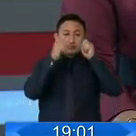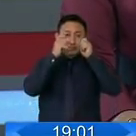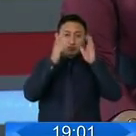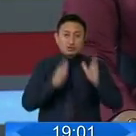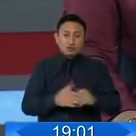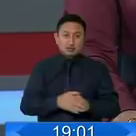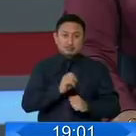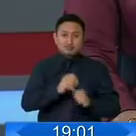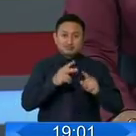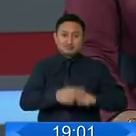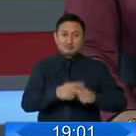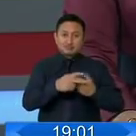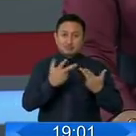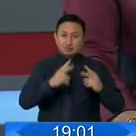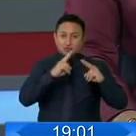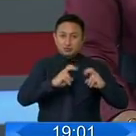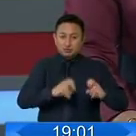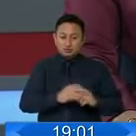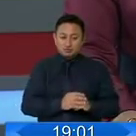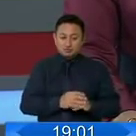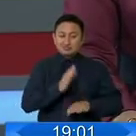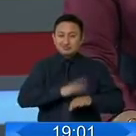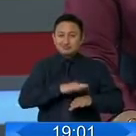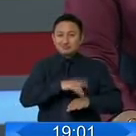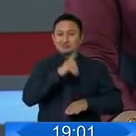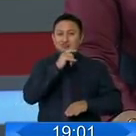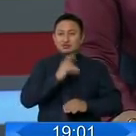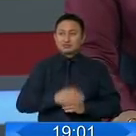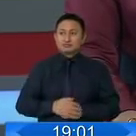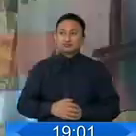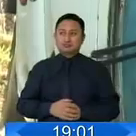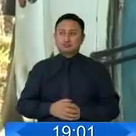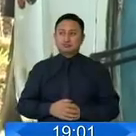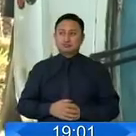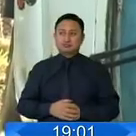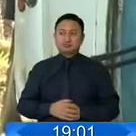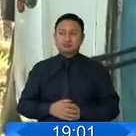para así determinar las responsabilidades.